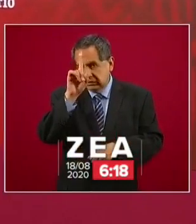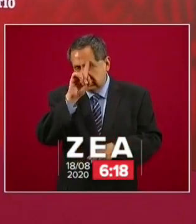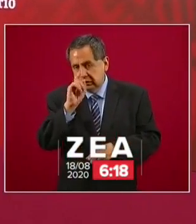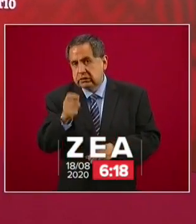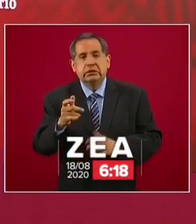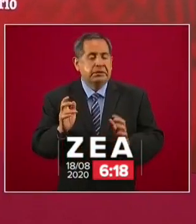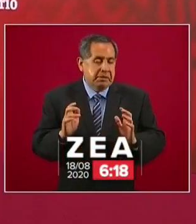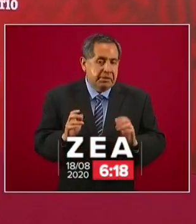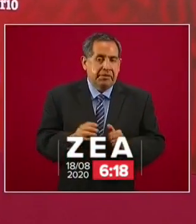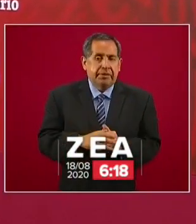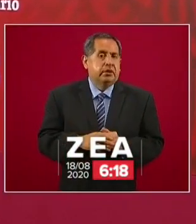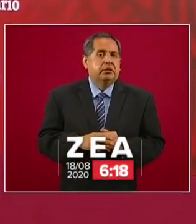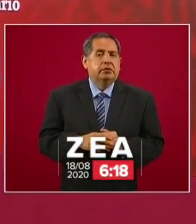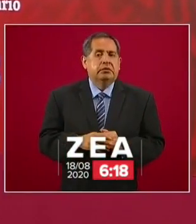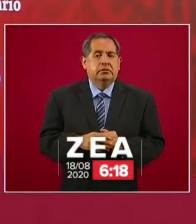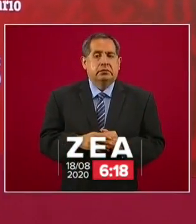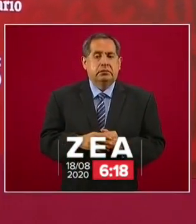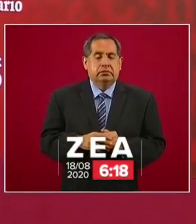En este